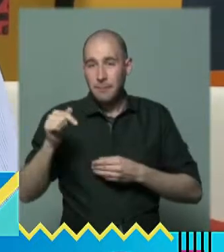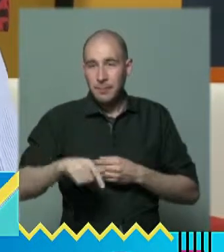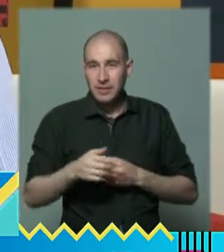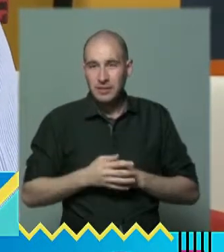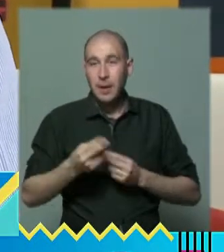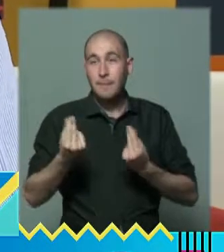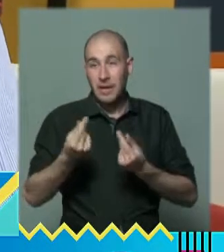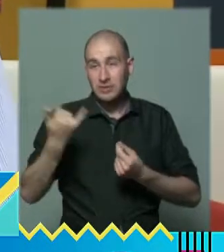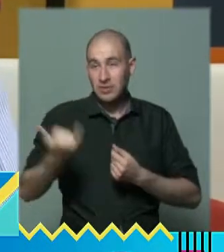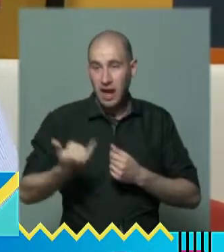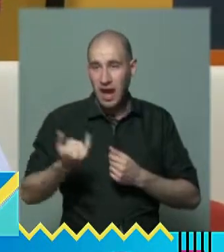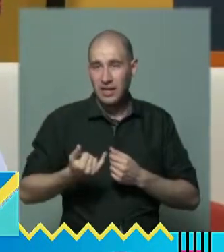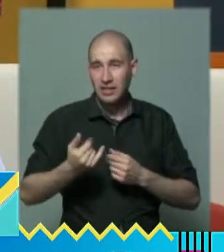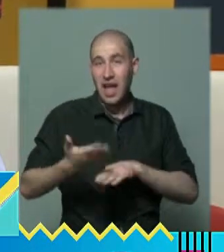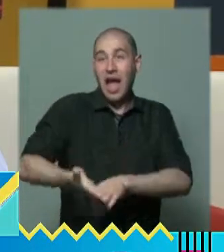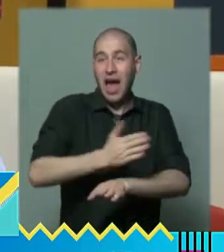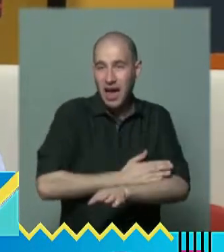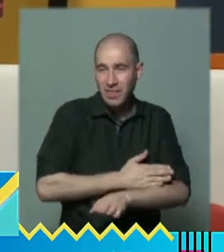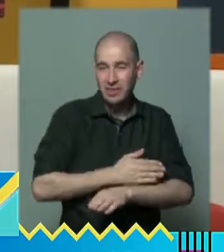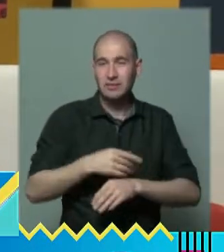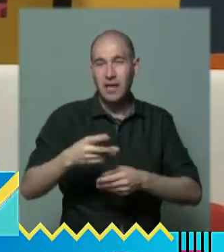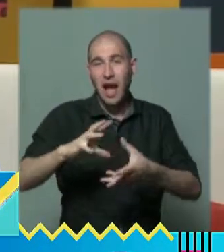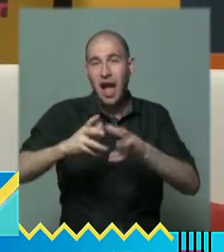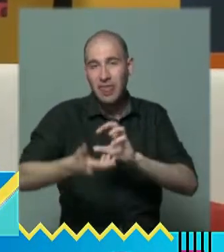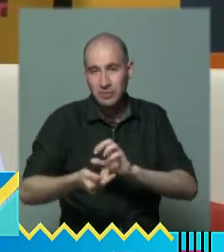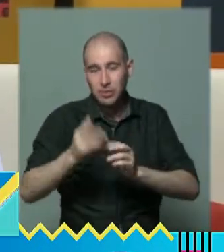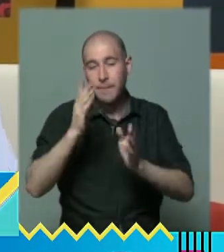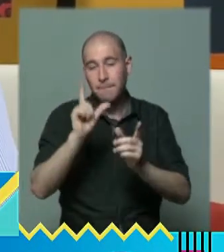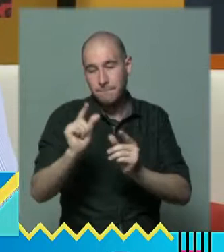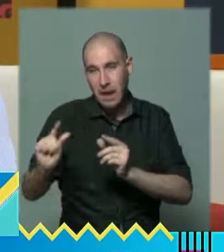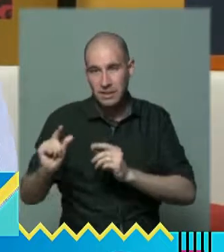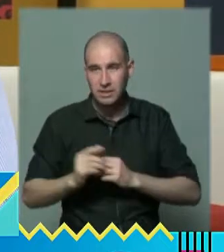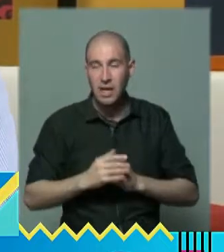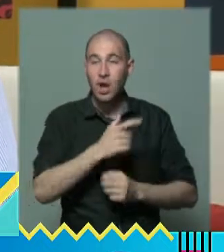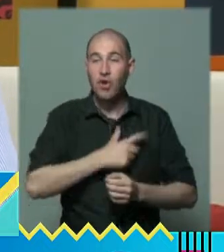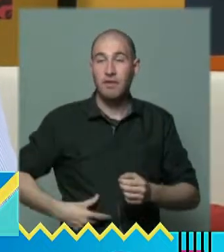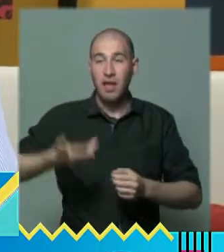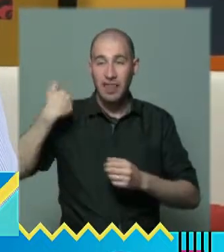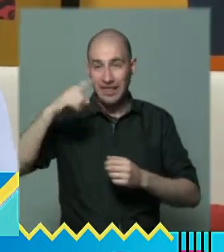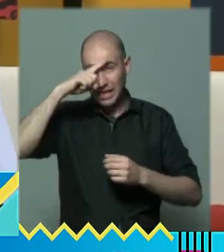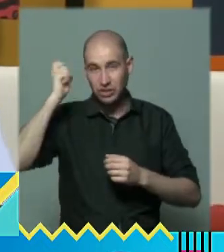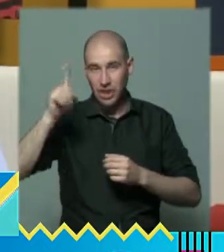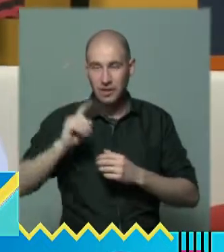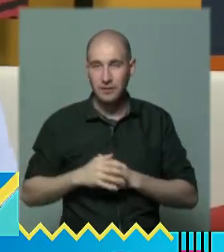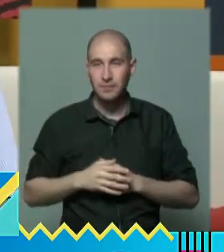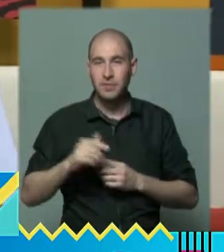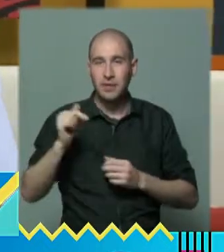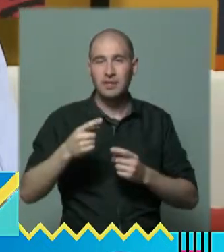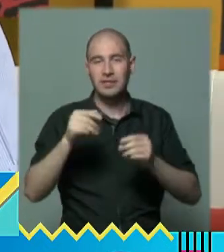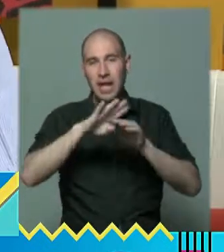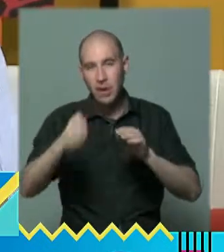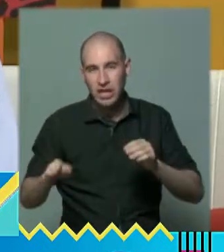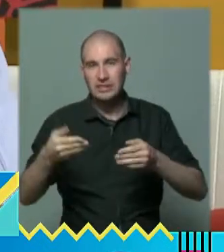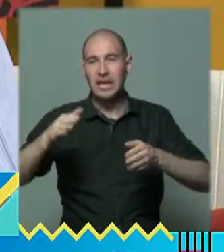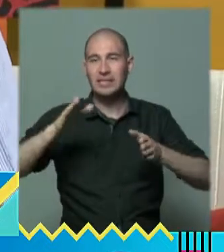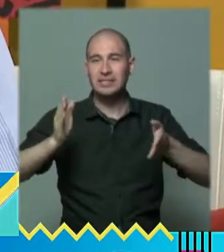tener tarifas anticipadas y reacomodamientos parciales. De hecho, el gobierno anterior nacional les compró camionetas,